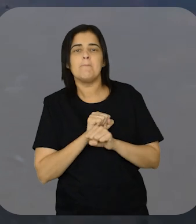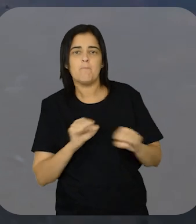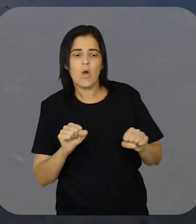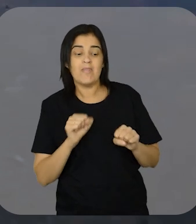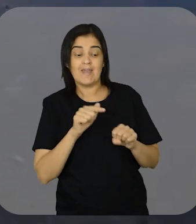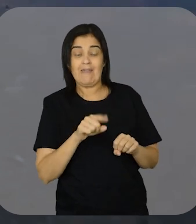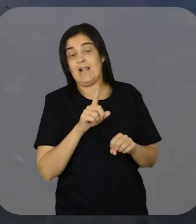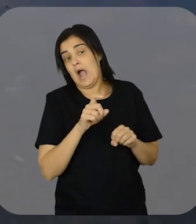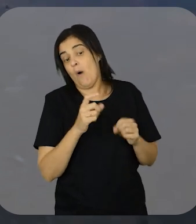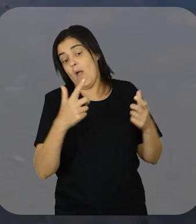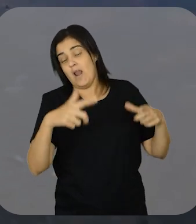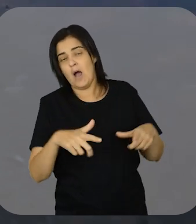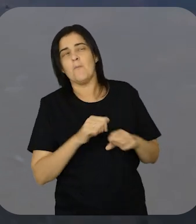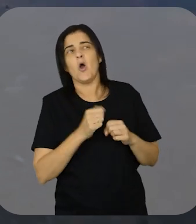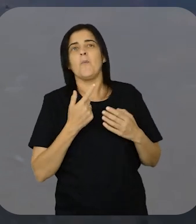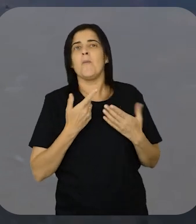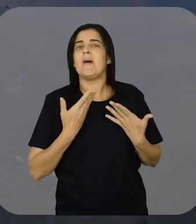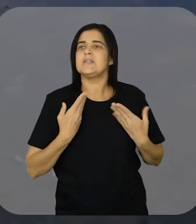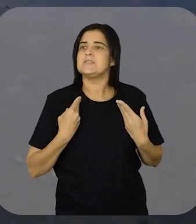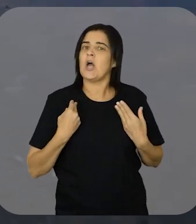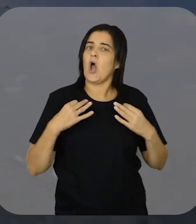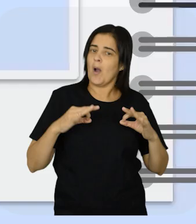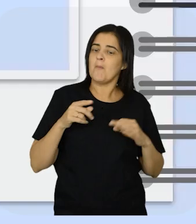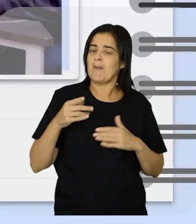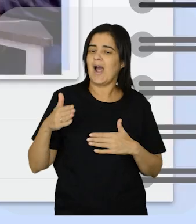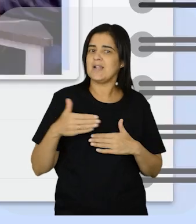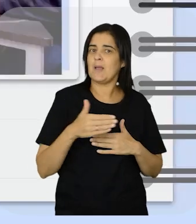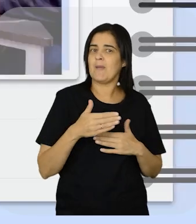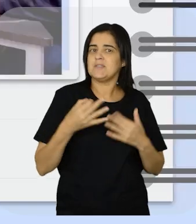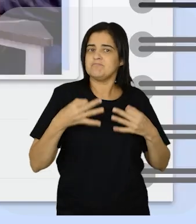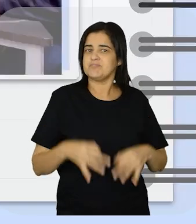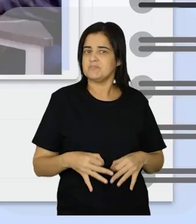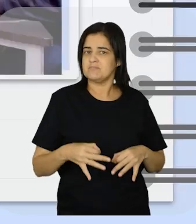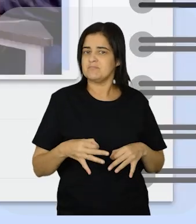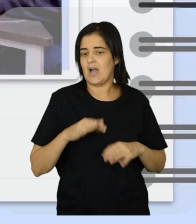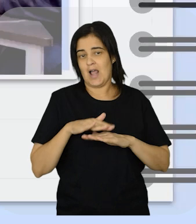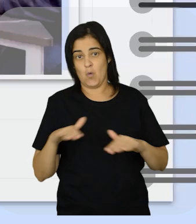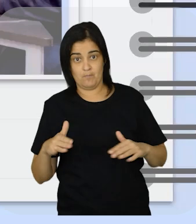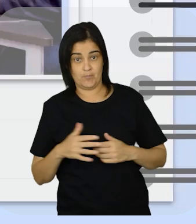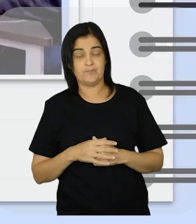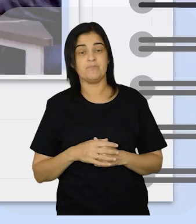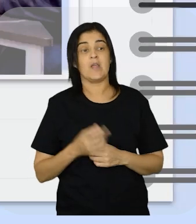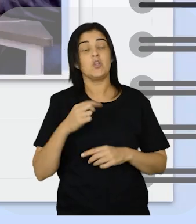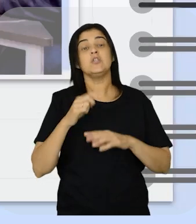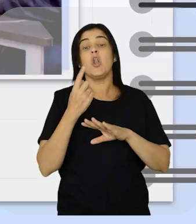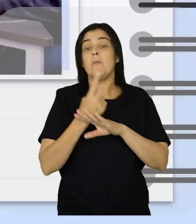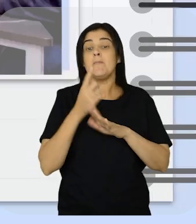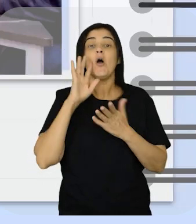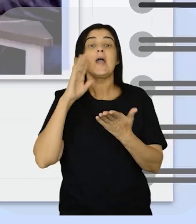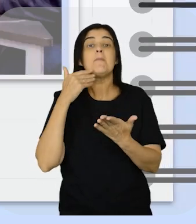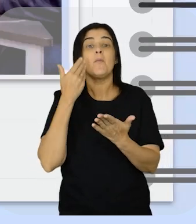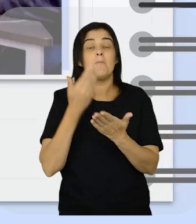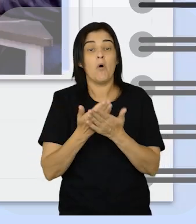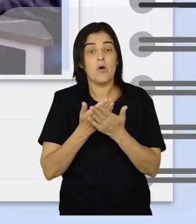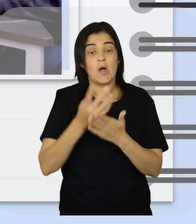el agua sea mucho más amigable para ese pez. Entonces, lo primero que les voy a proponer